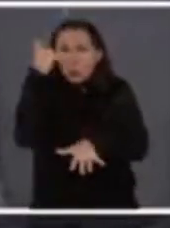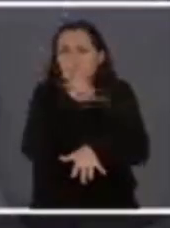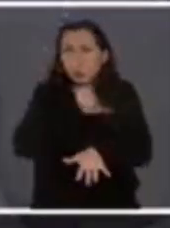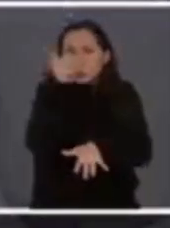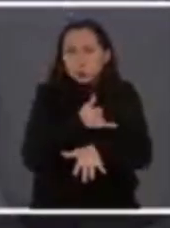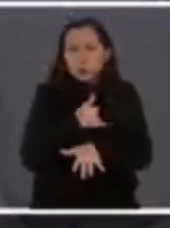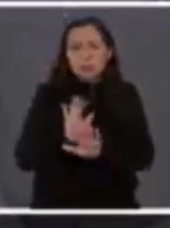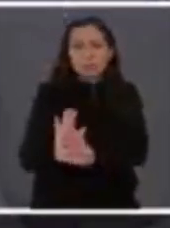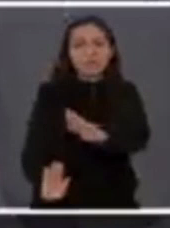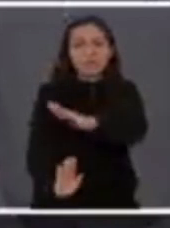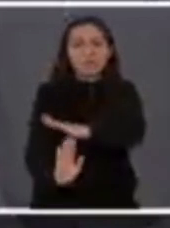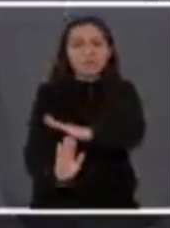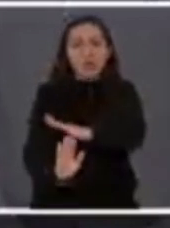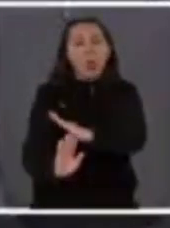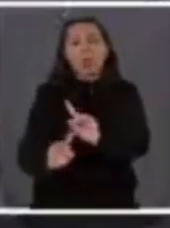río. Acá